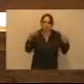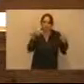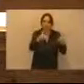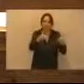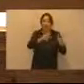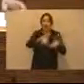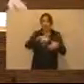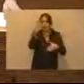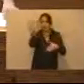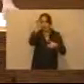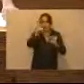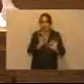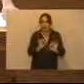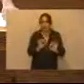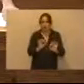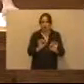que se pega.